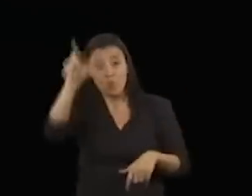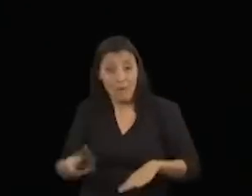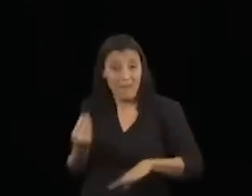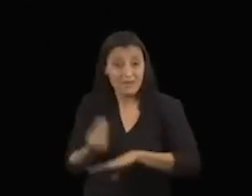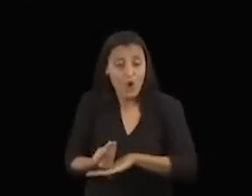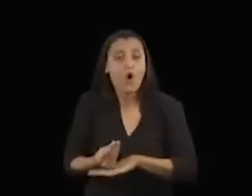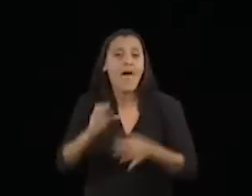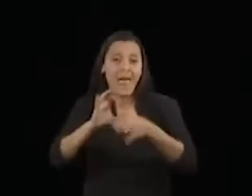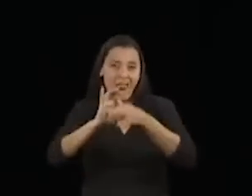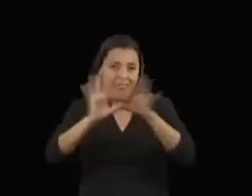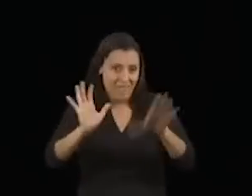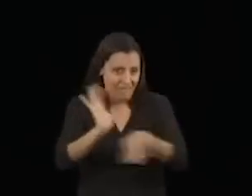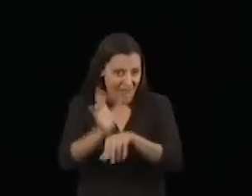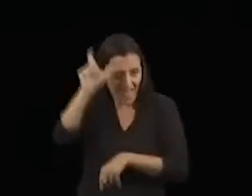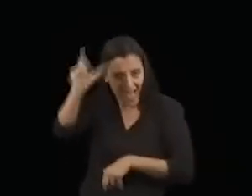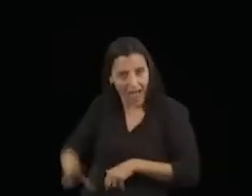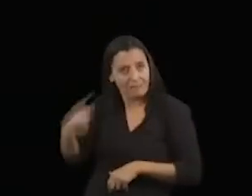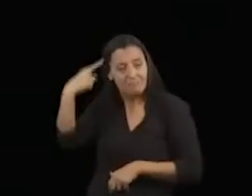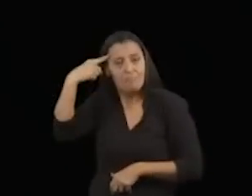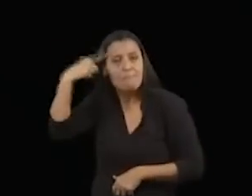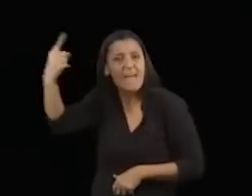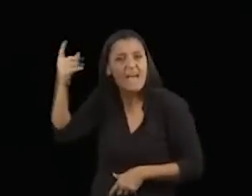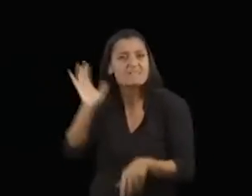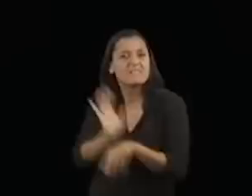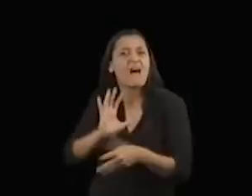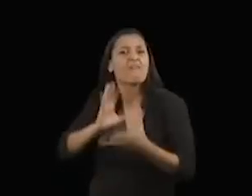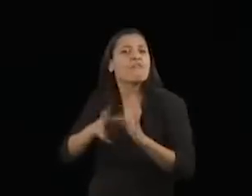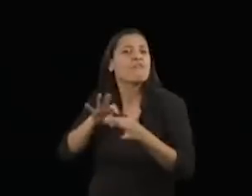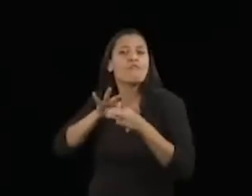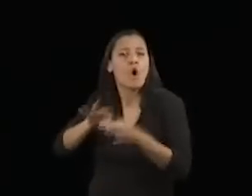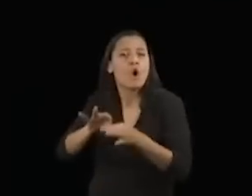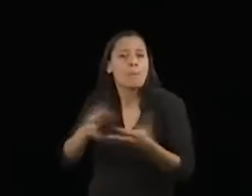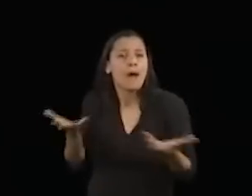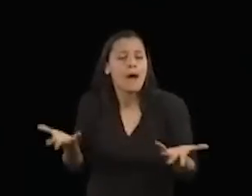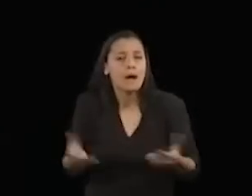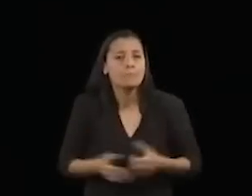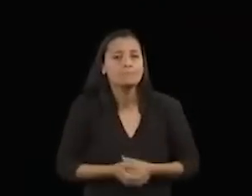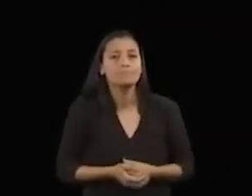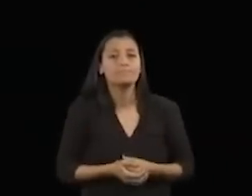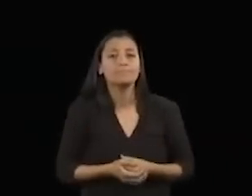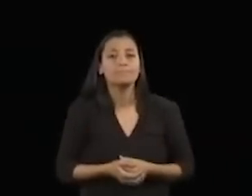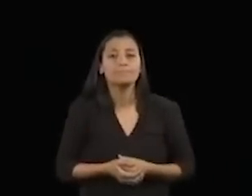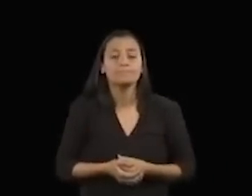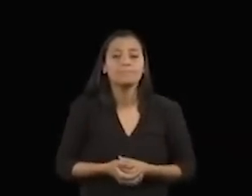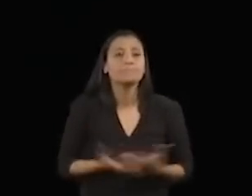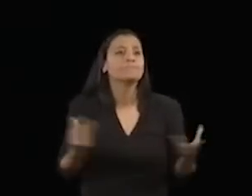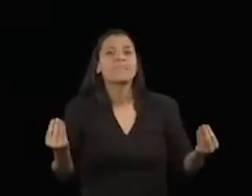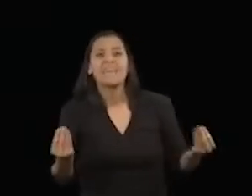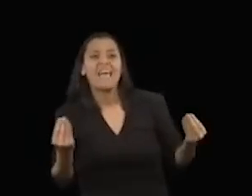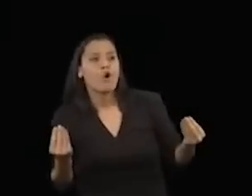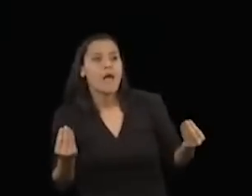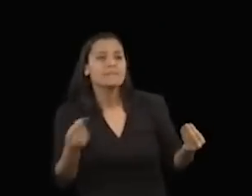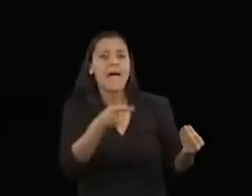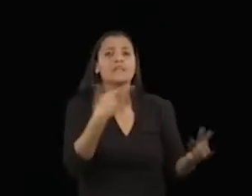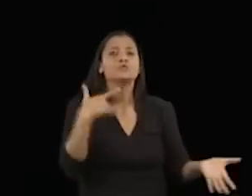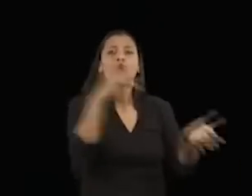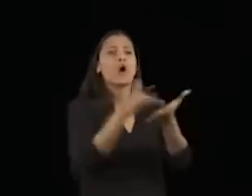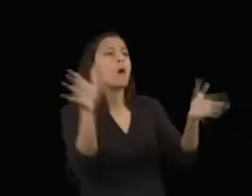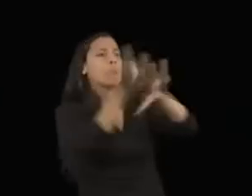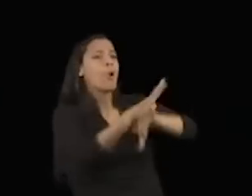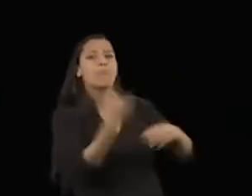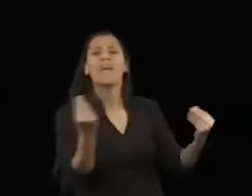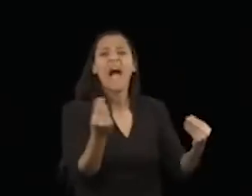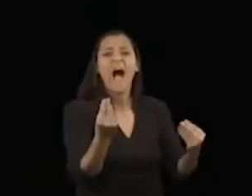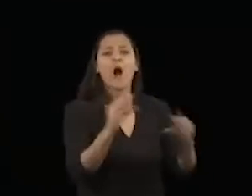libertario, empezar a pensar en términos de qué voy a hacer sectorialmente, qué voy a hacer con esto,